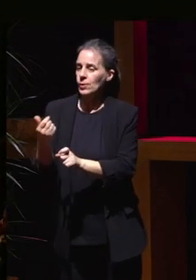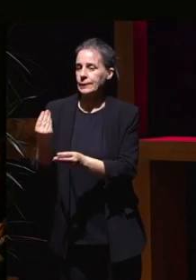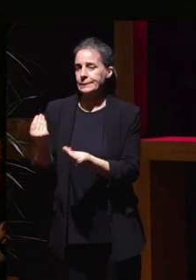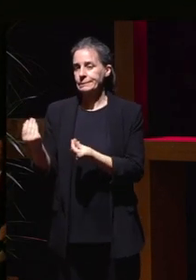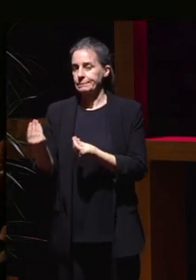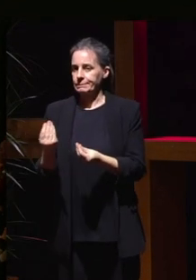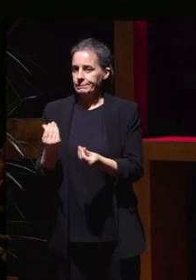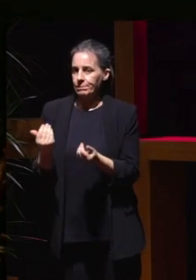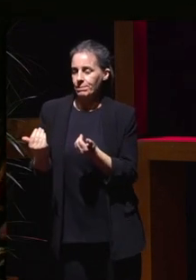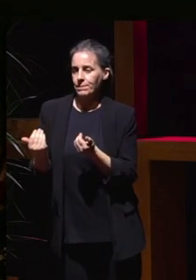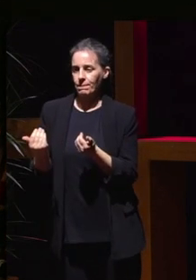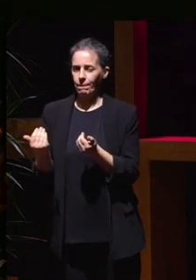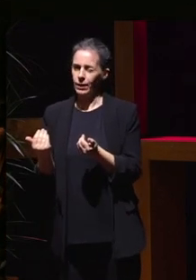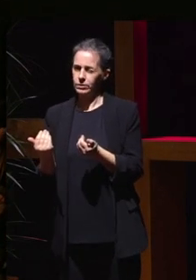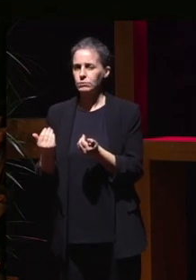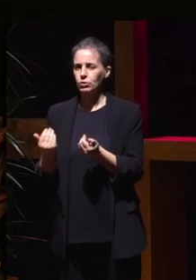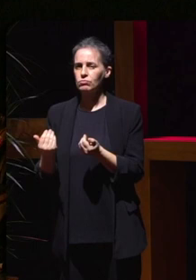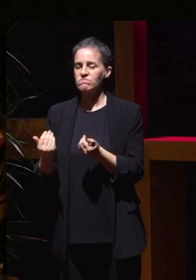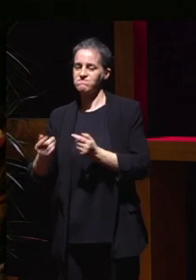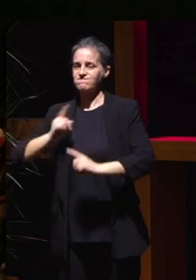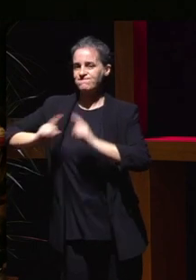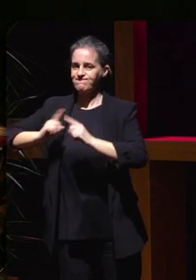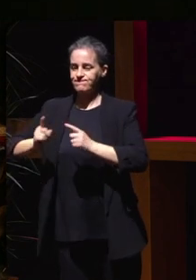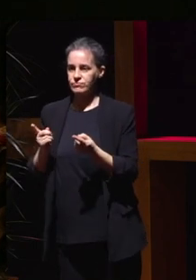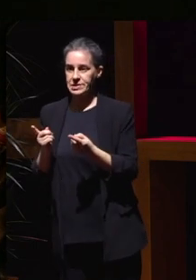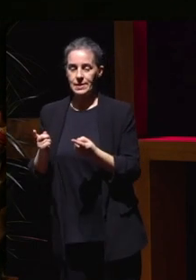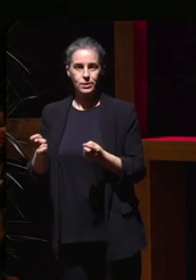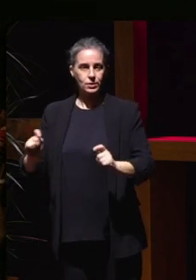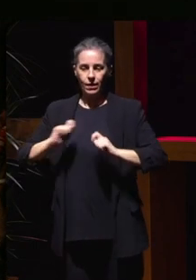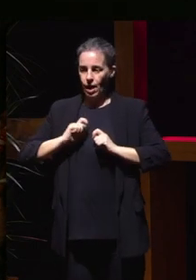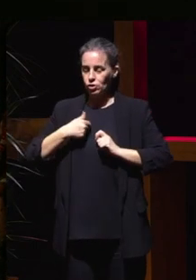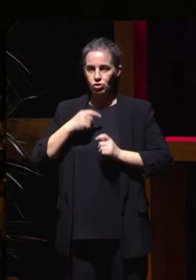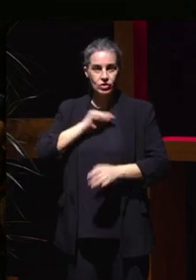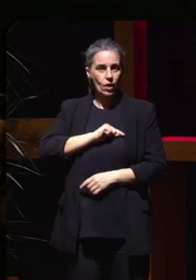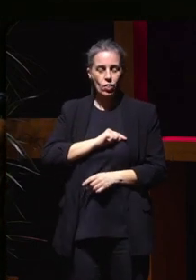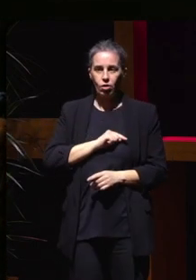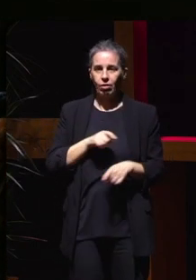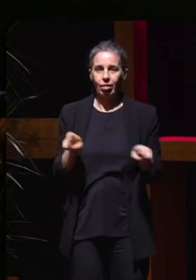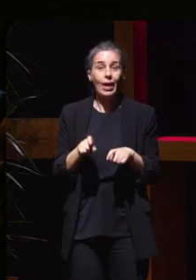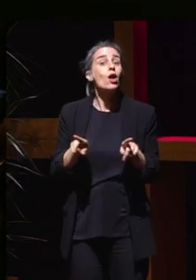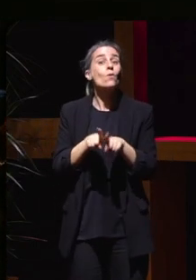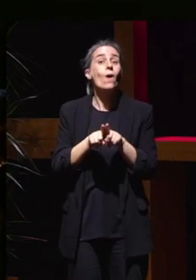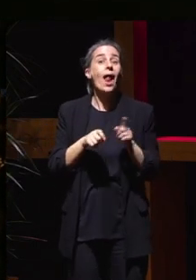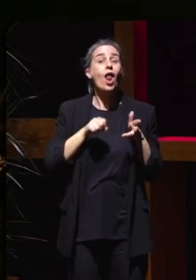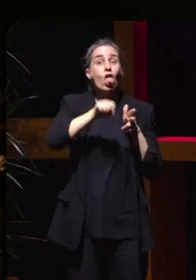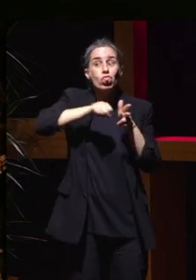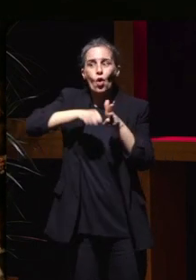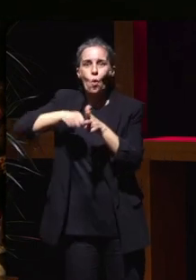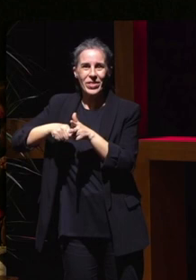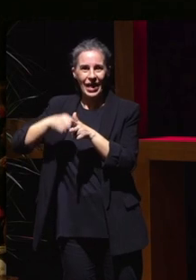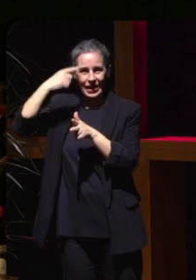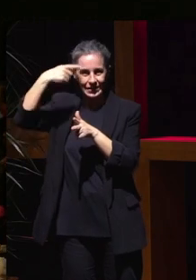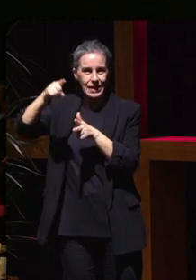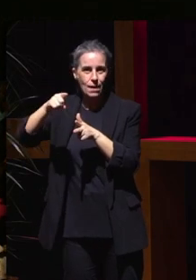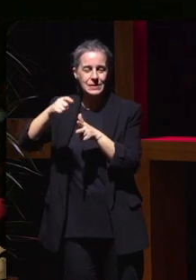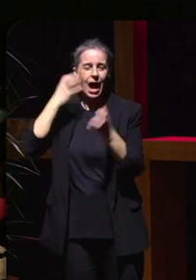sensación de desamparo la sensación esa de candado es un documental ladúas y hay una gacela y un monte de león's y sabes que